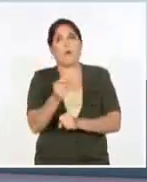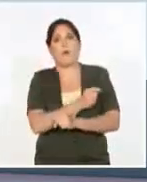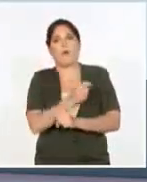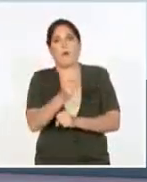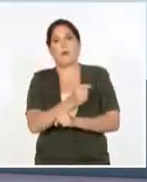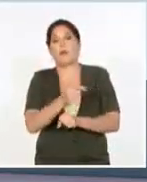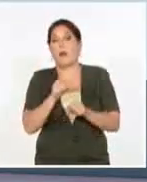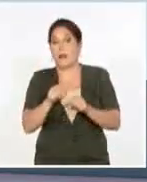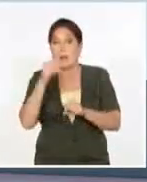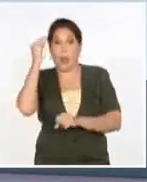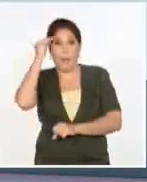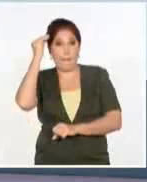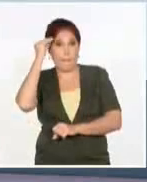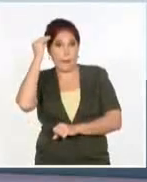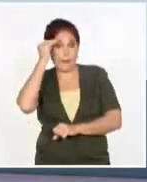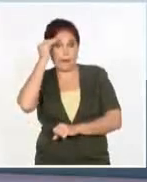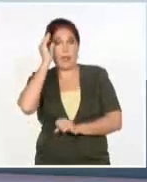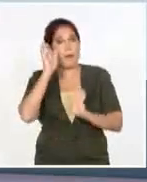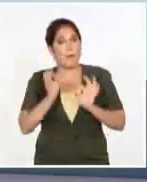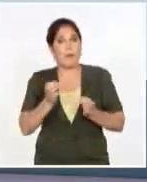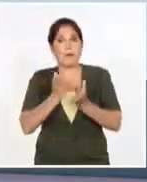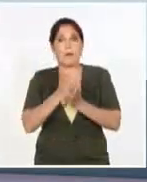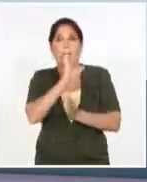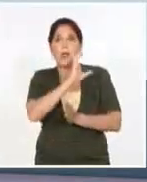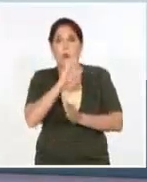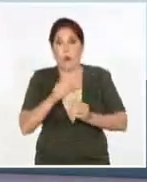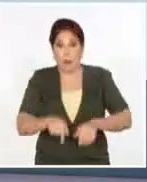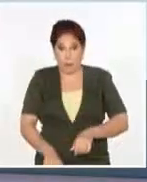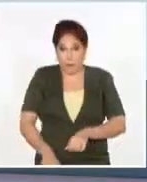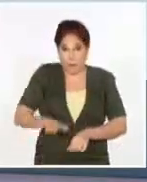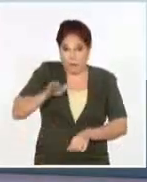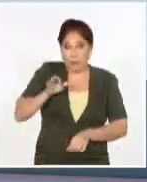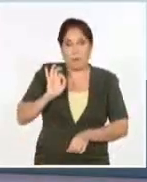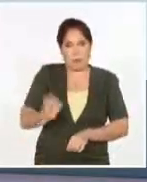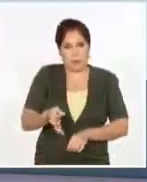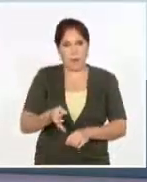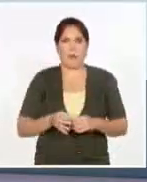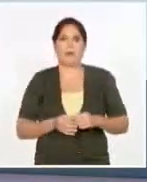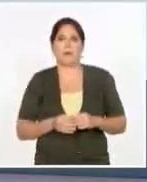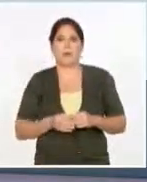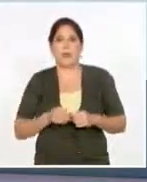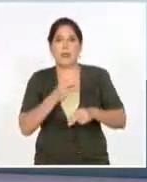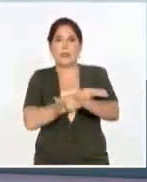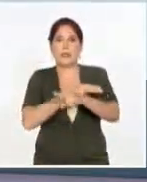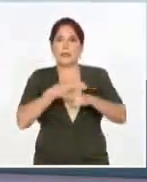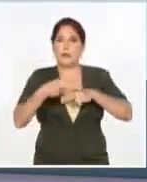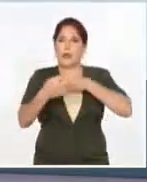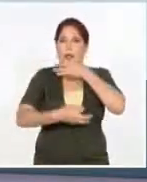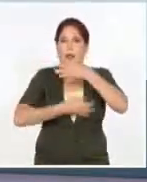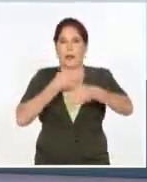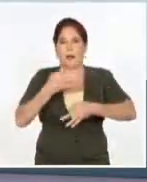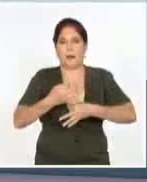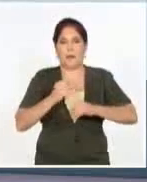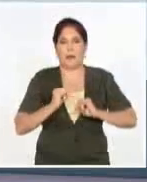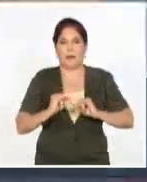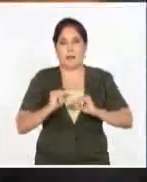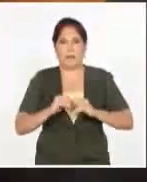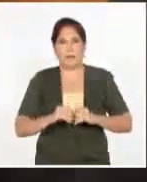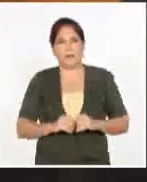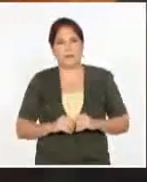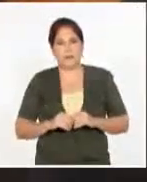encumbrado el aprendizaje en la misma escuela donde estudió de niño. La historia la contamos en el siguiente reportaje.